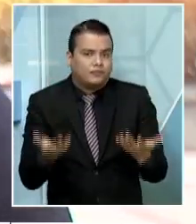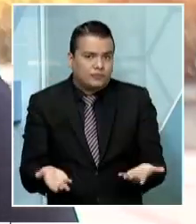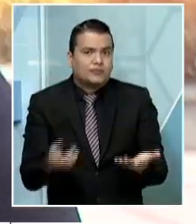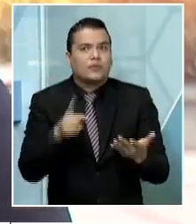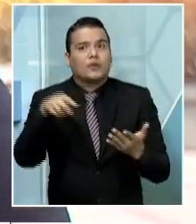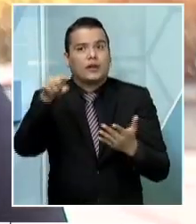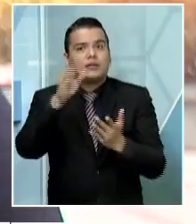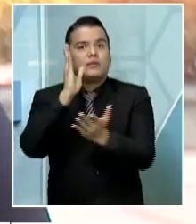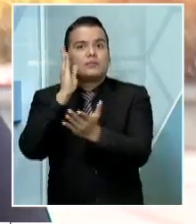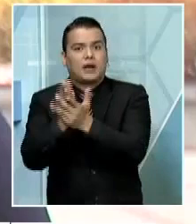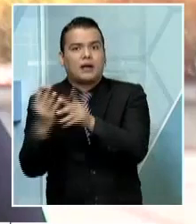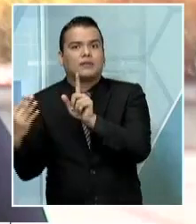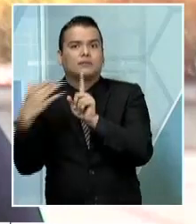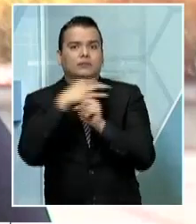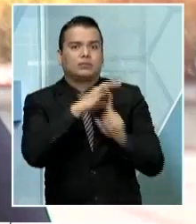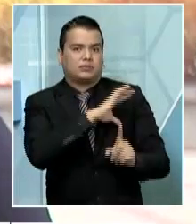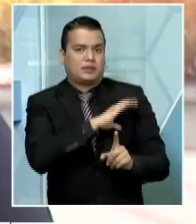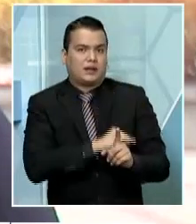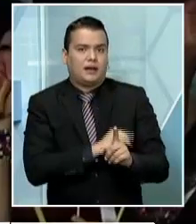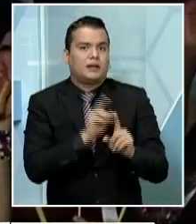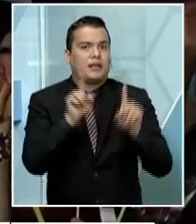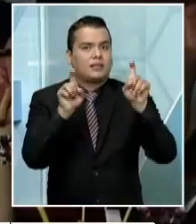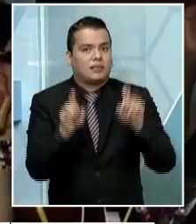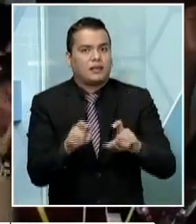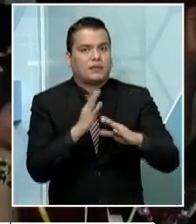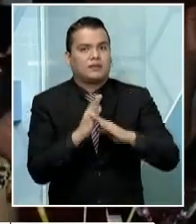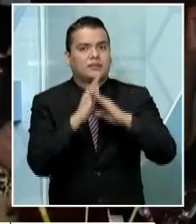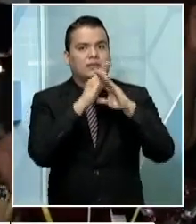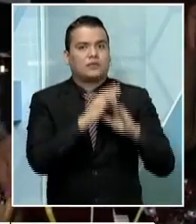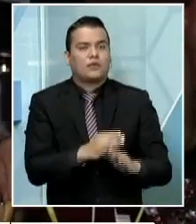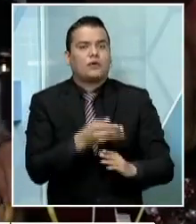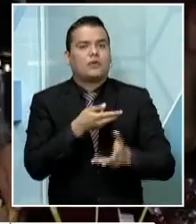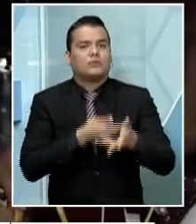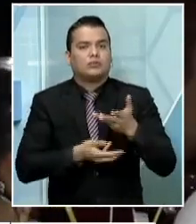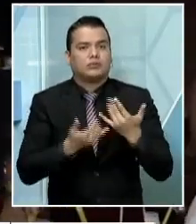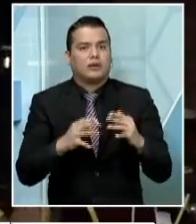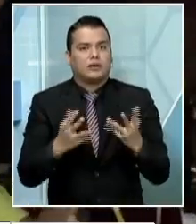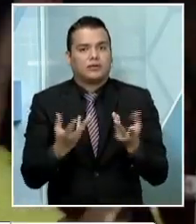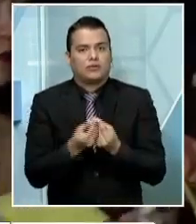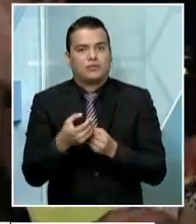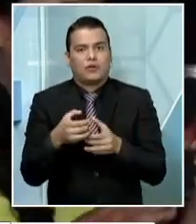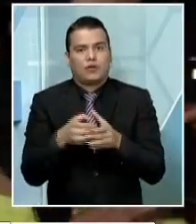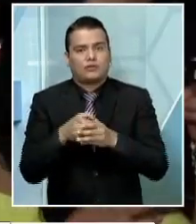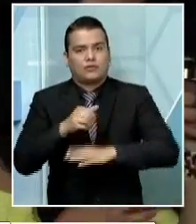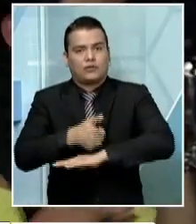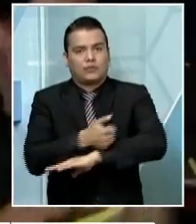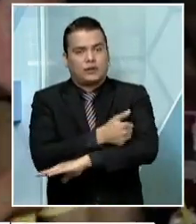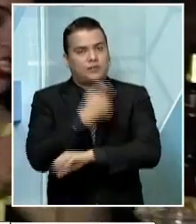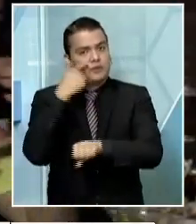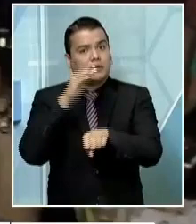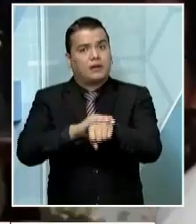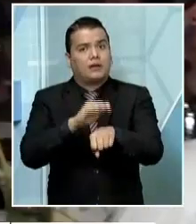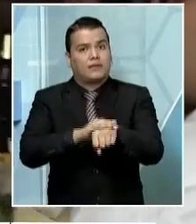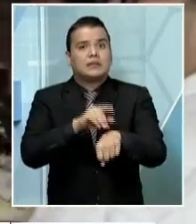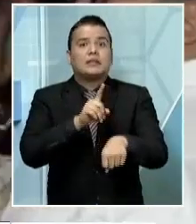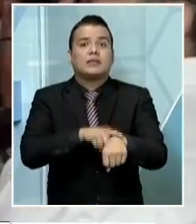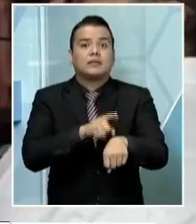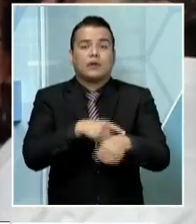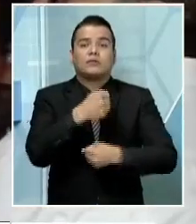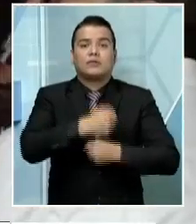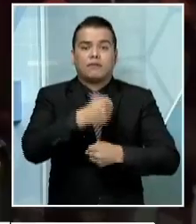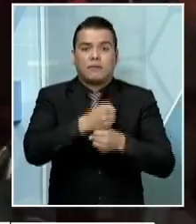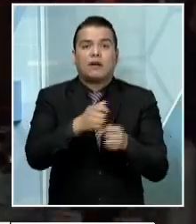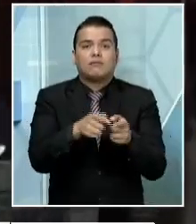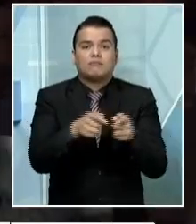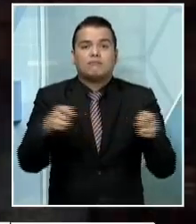ciudad de Cali en lo que tiene que ver con la seguridad y la convivencia. Mientras tanto, desde Asobares están pidiendo que se extienda el horario de los establecimientos nocturnos y de